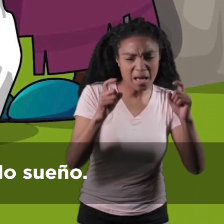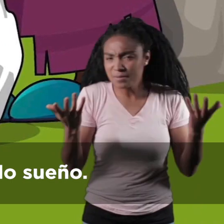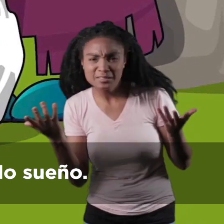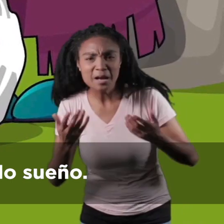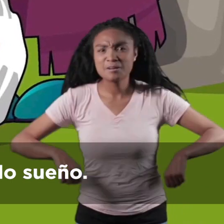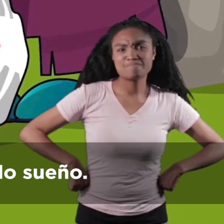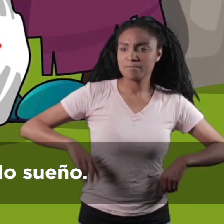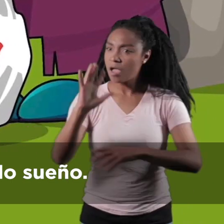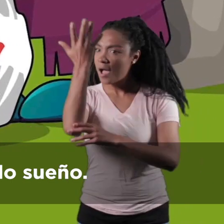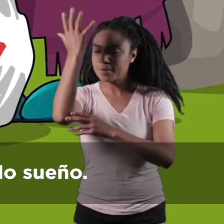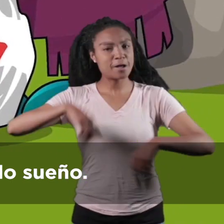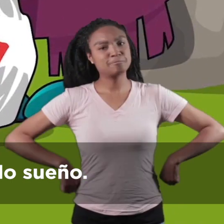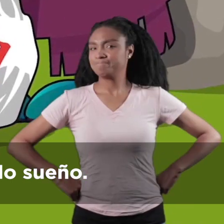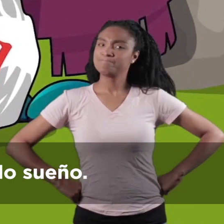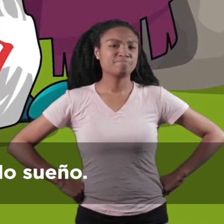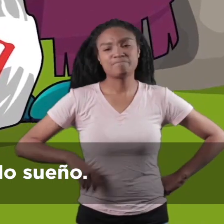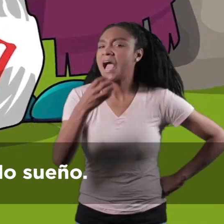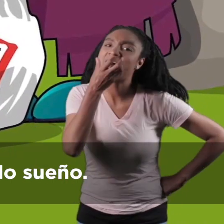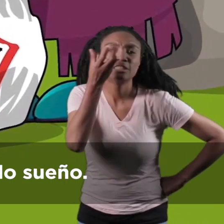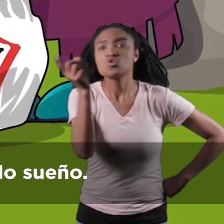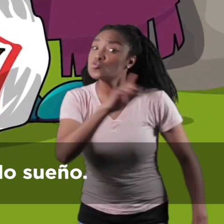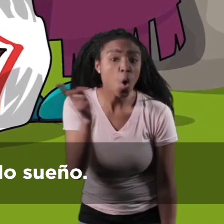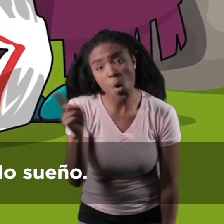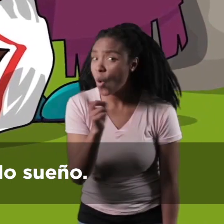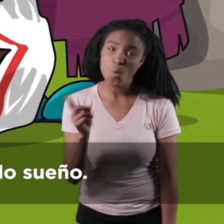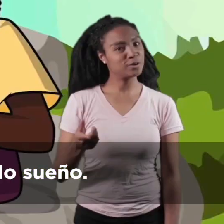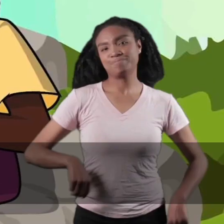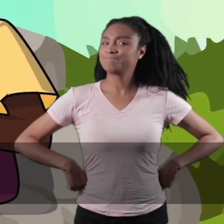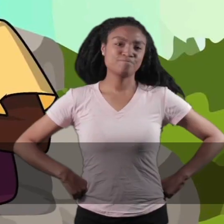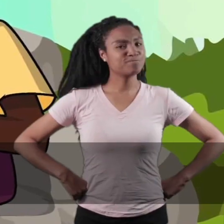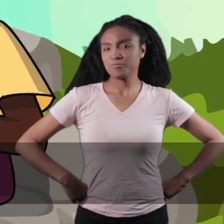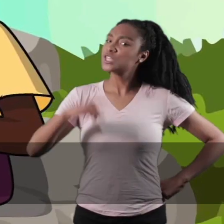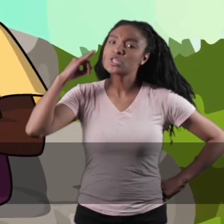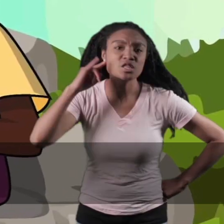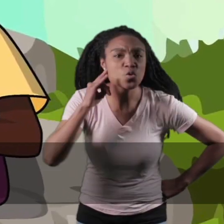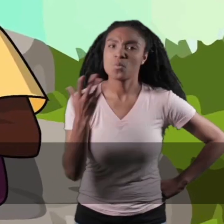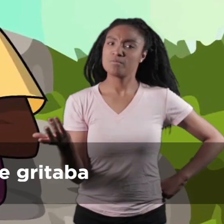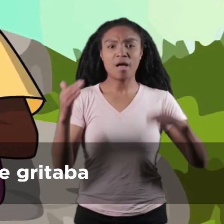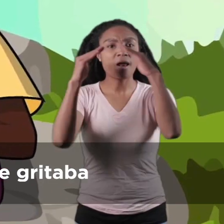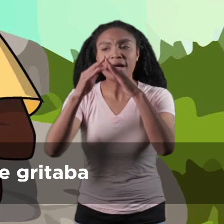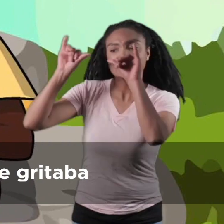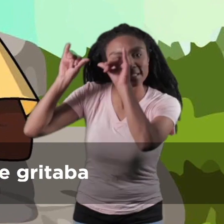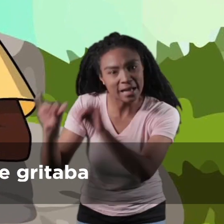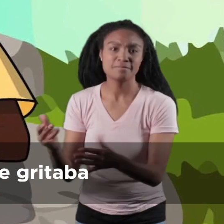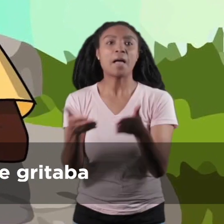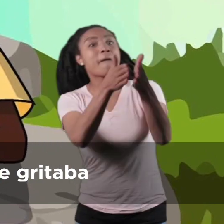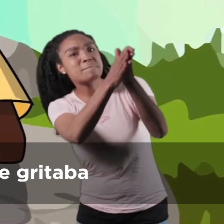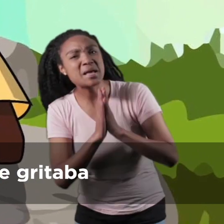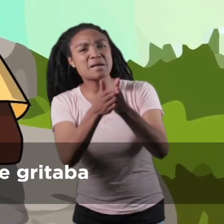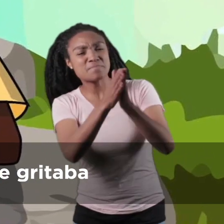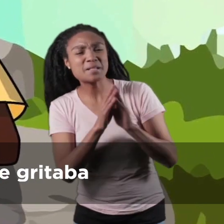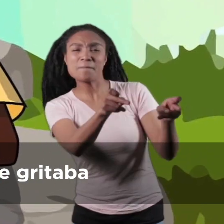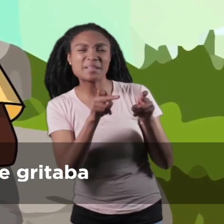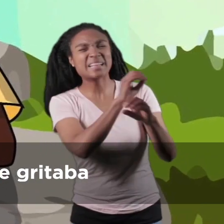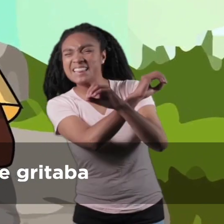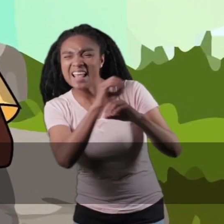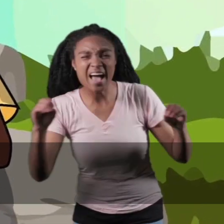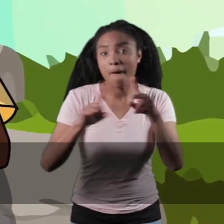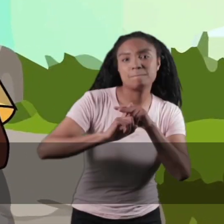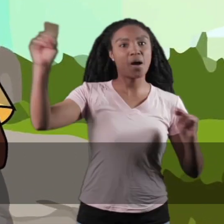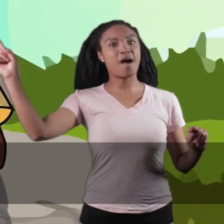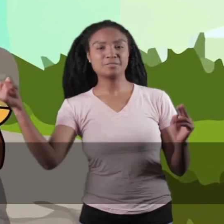sahumerio la despertaban de un profundo sueño. Era su abuela, que con angustia y emoción le